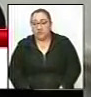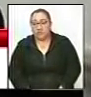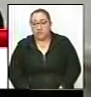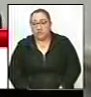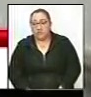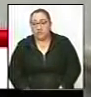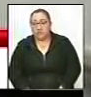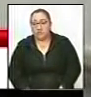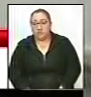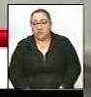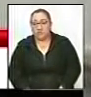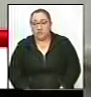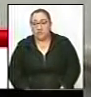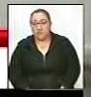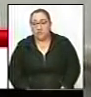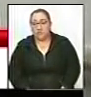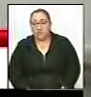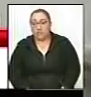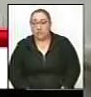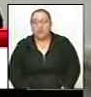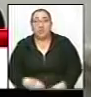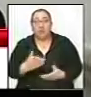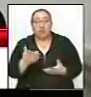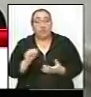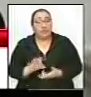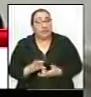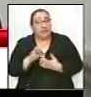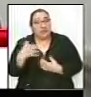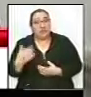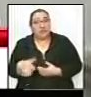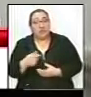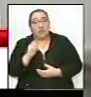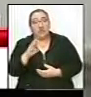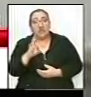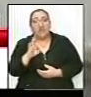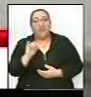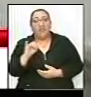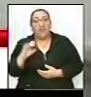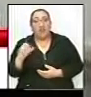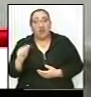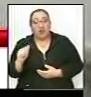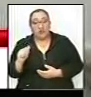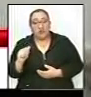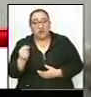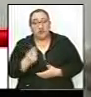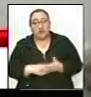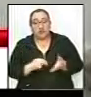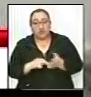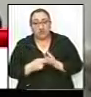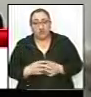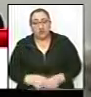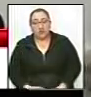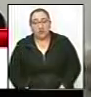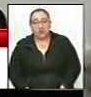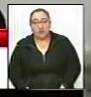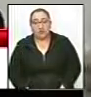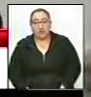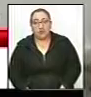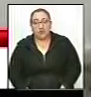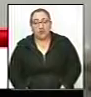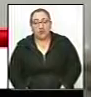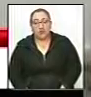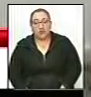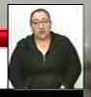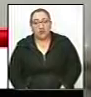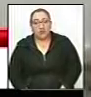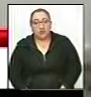dicho que es una situación bastante delicada la que plantea la FIFA, la cual supuestamente